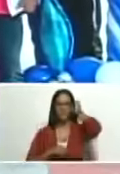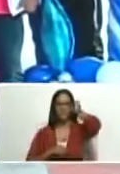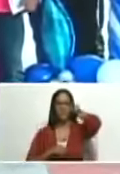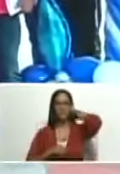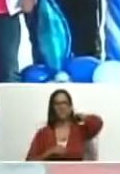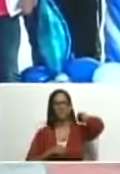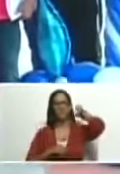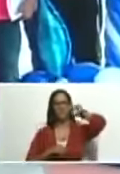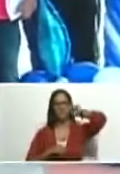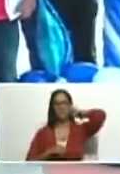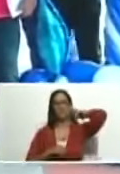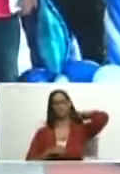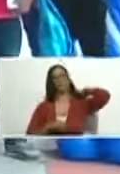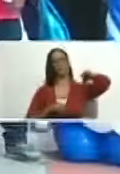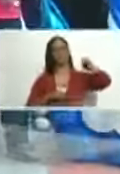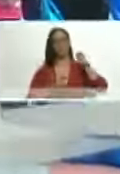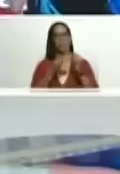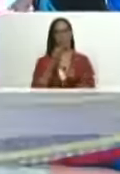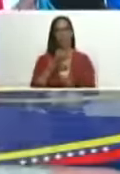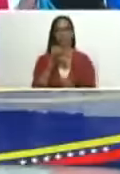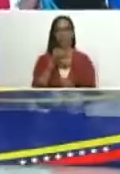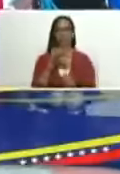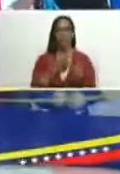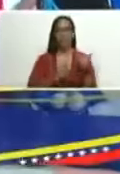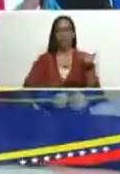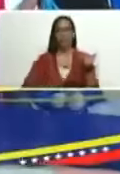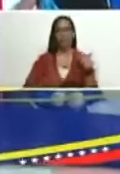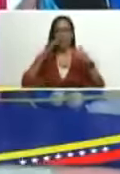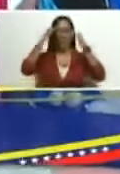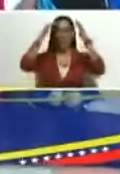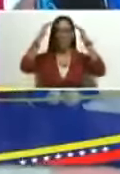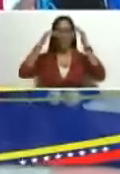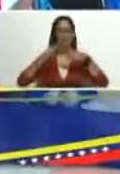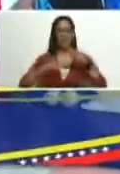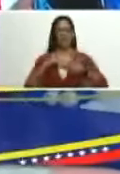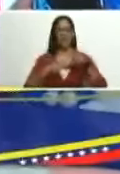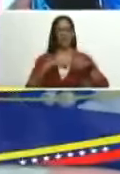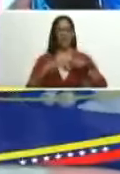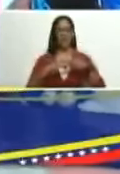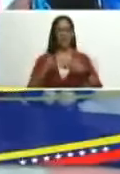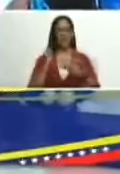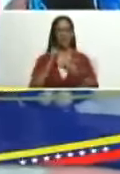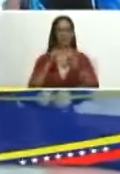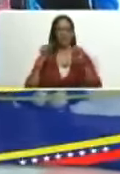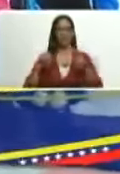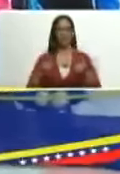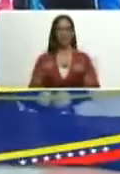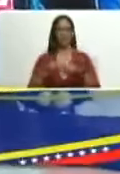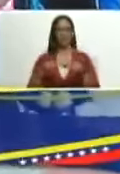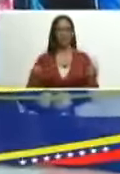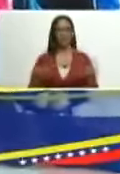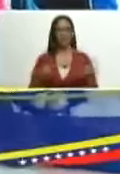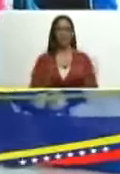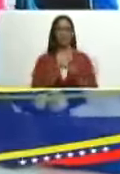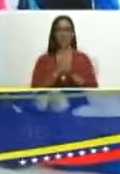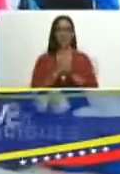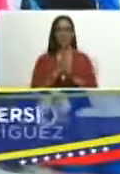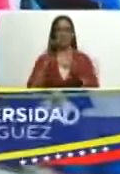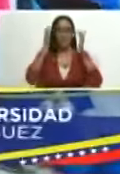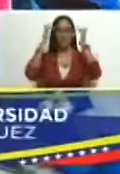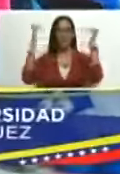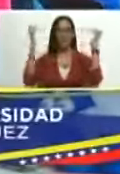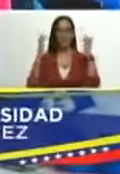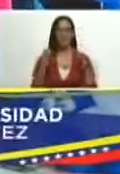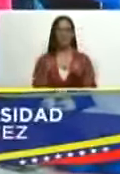Buenas tardes, presidente. Un saludo revolucionario desde acá, desde la tierra de Santo y Sabio.